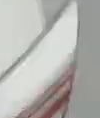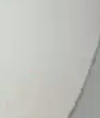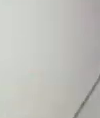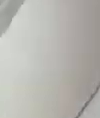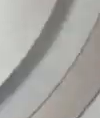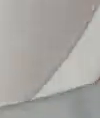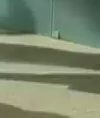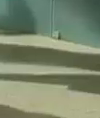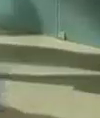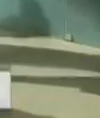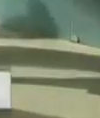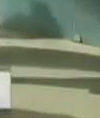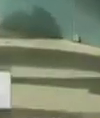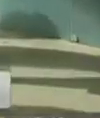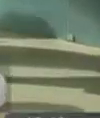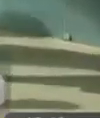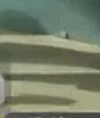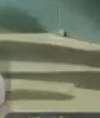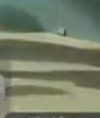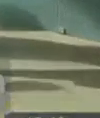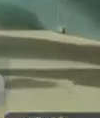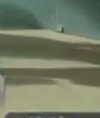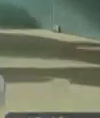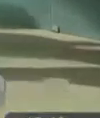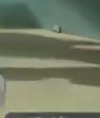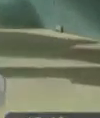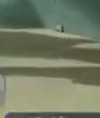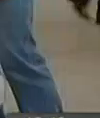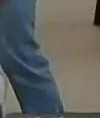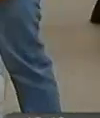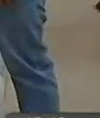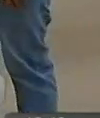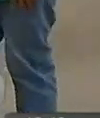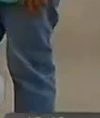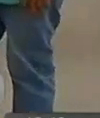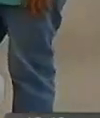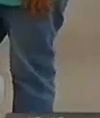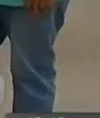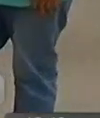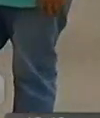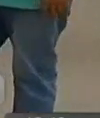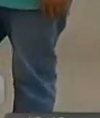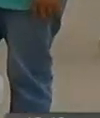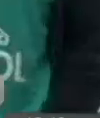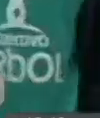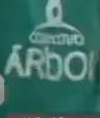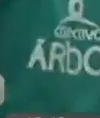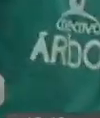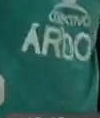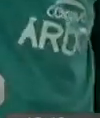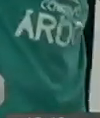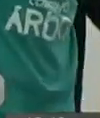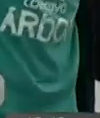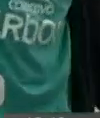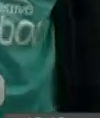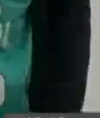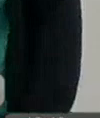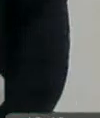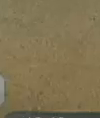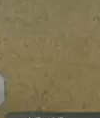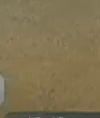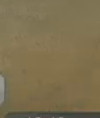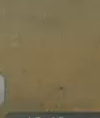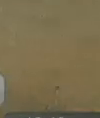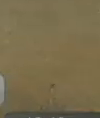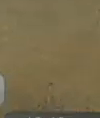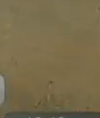En instantes, fue suspendida la audiencia cautelar a los cuatro ambientalistas que ingresaron a una propiedad privada para defender la tala